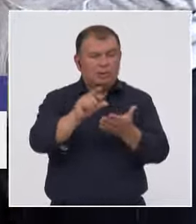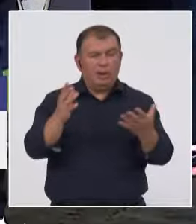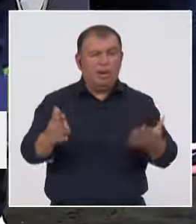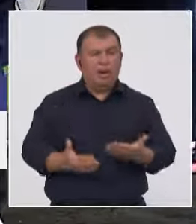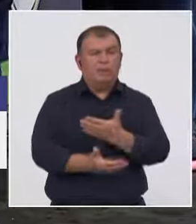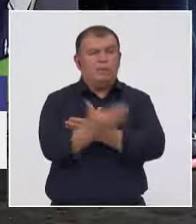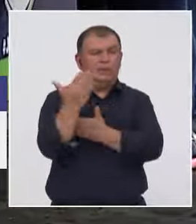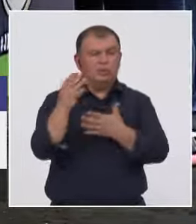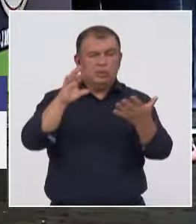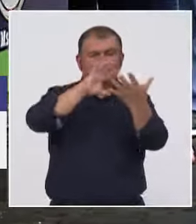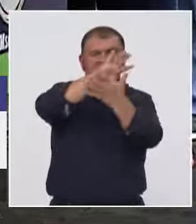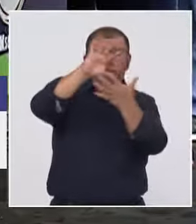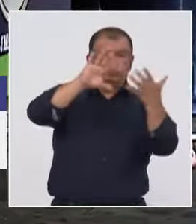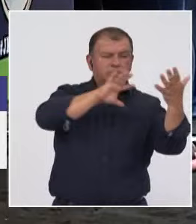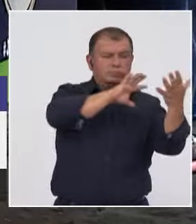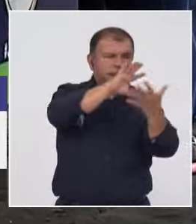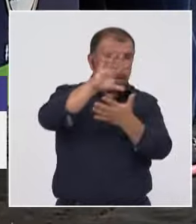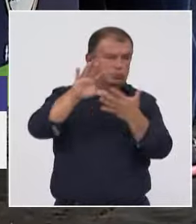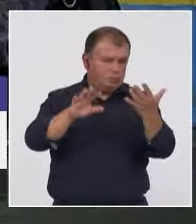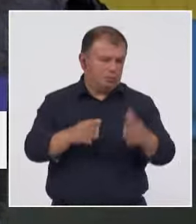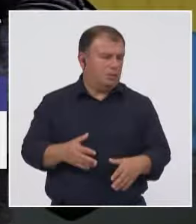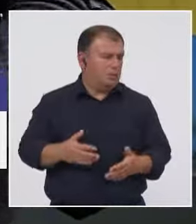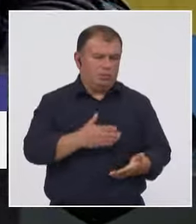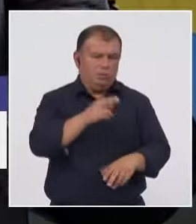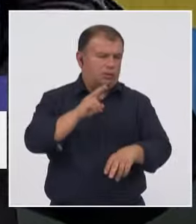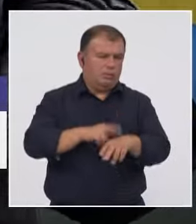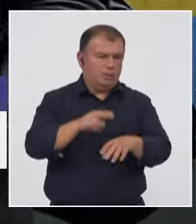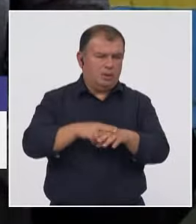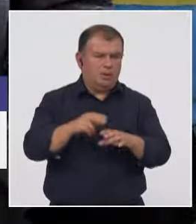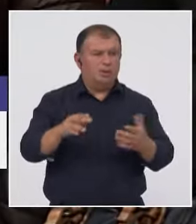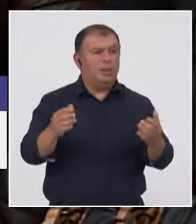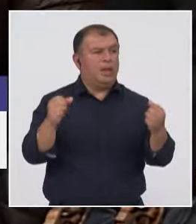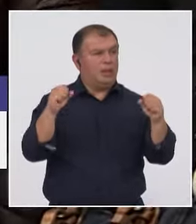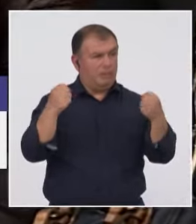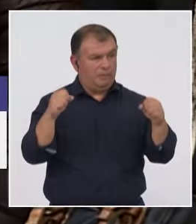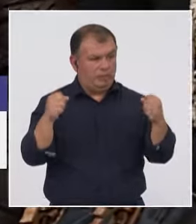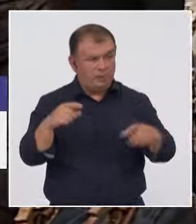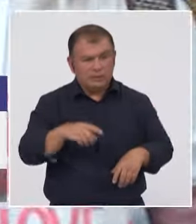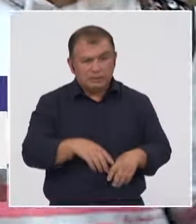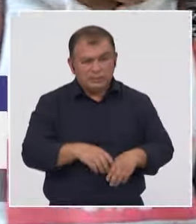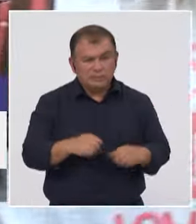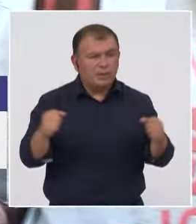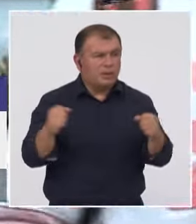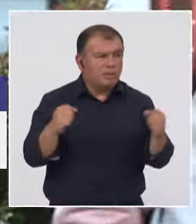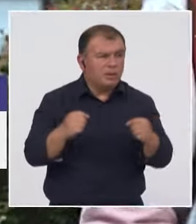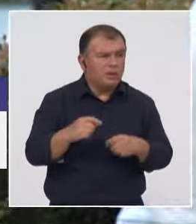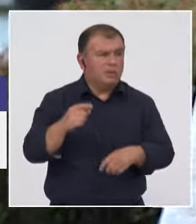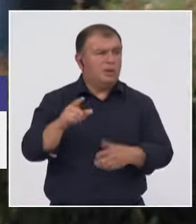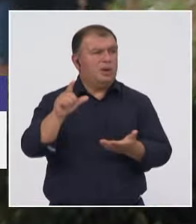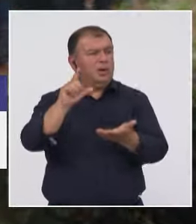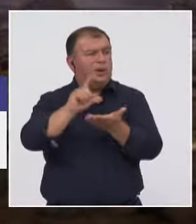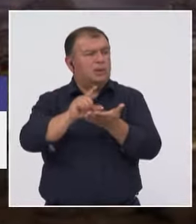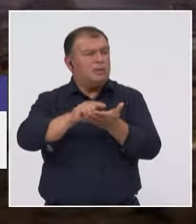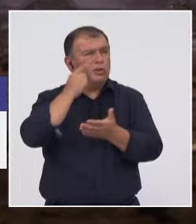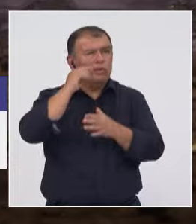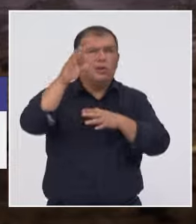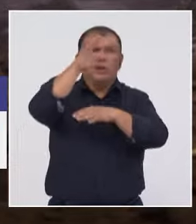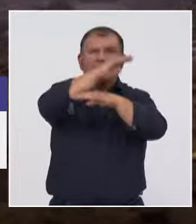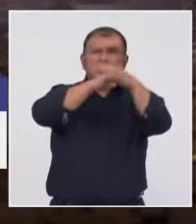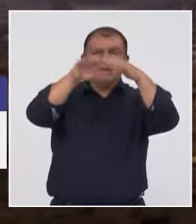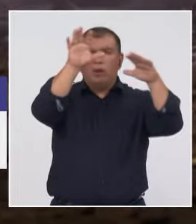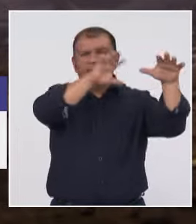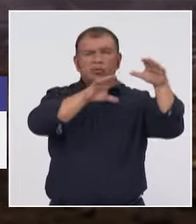amanecido con cielos cubiertos, ¿no? Esto es propio de la estación de invierno en los que estamos, ¿no? Lima se conoce por cielos cubiertos,